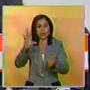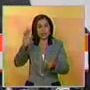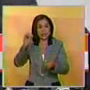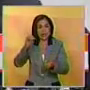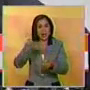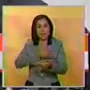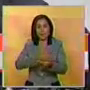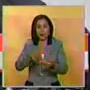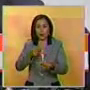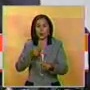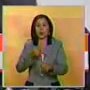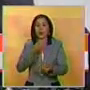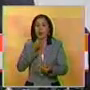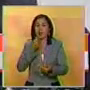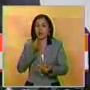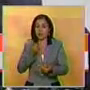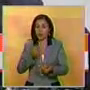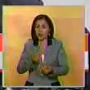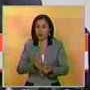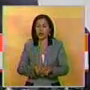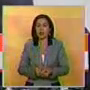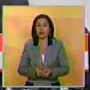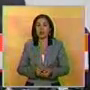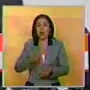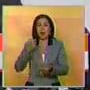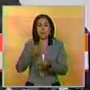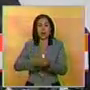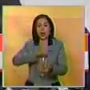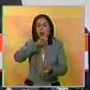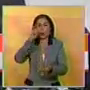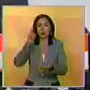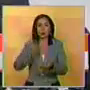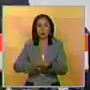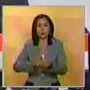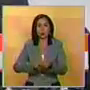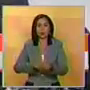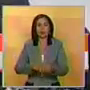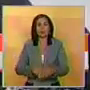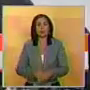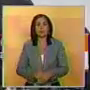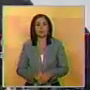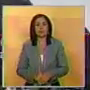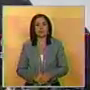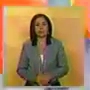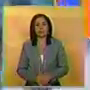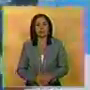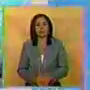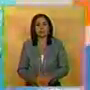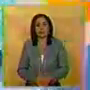pues, que se lo iban a descontar del pago total de los... No hay vinculación entre los tres casos.